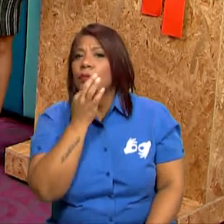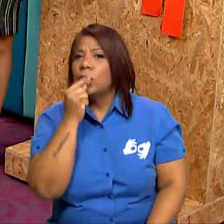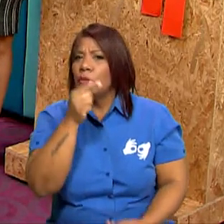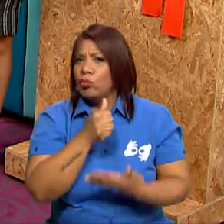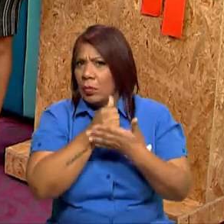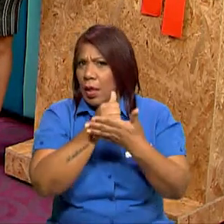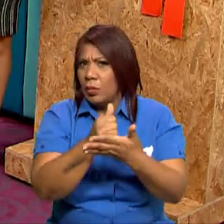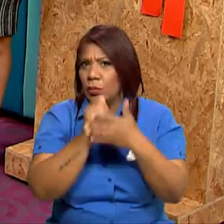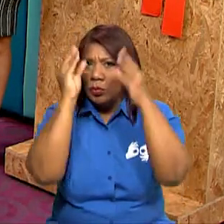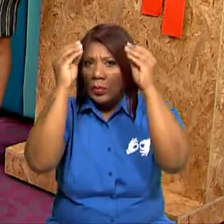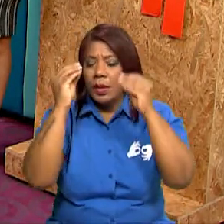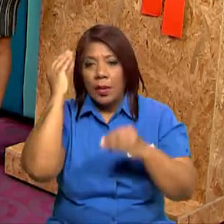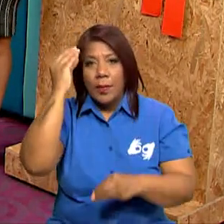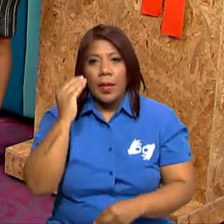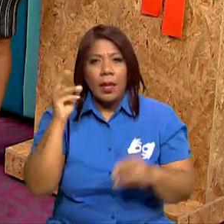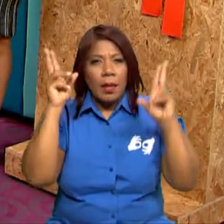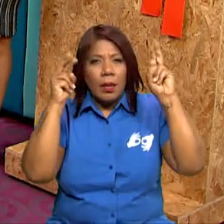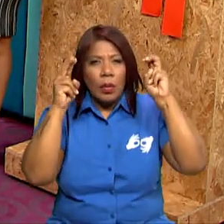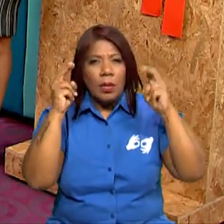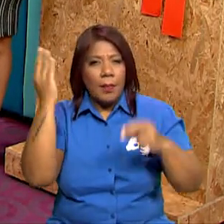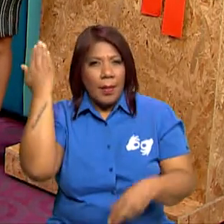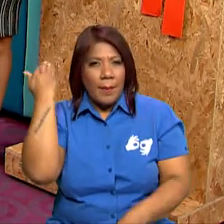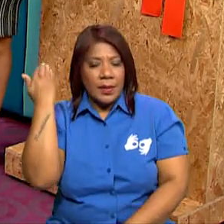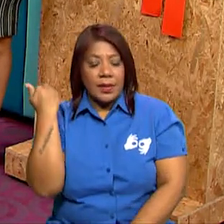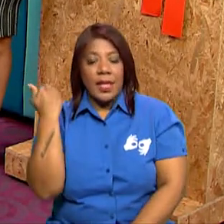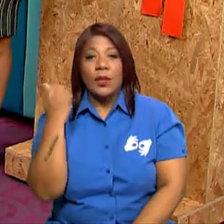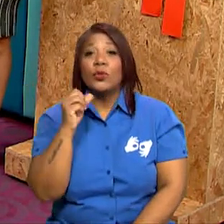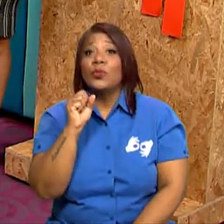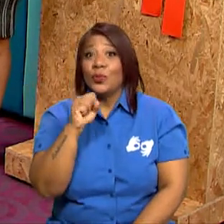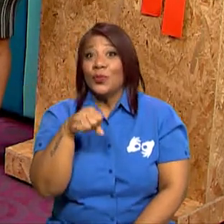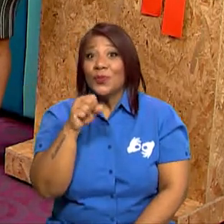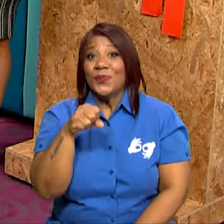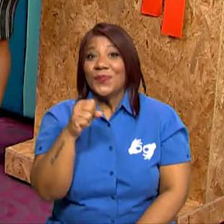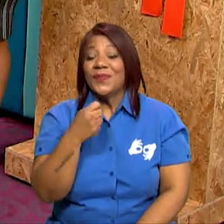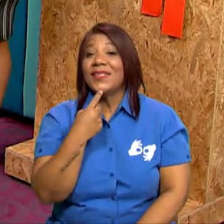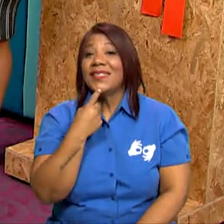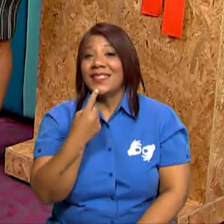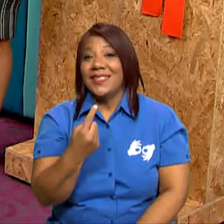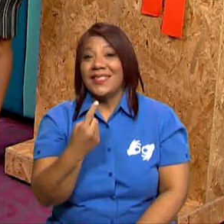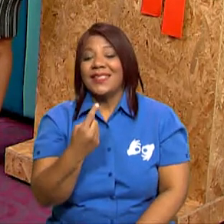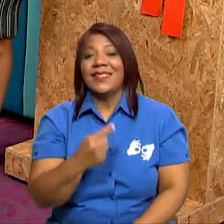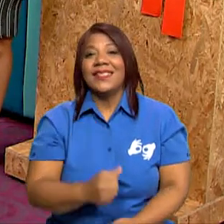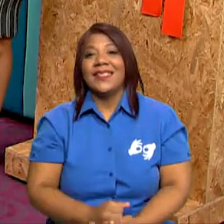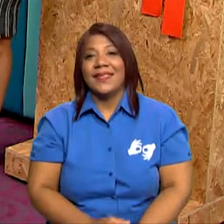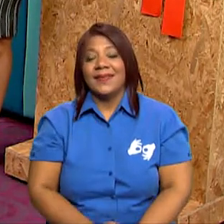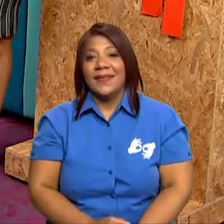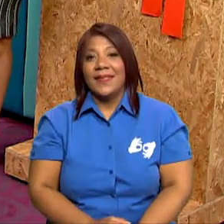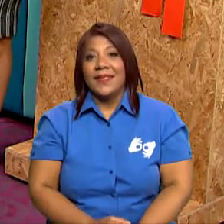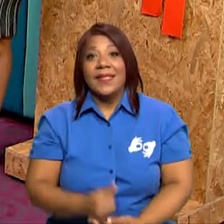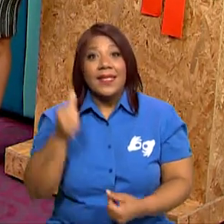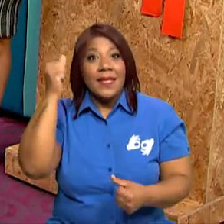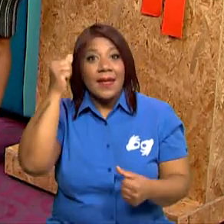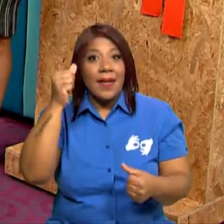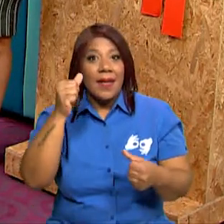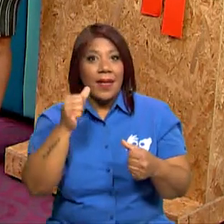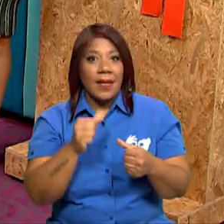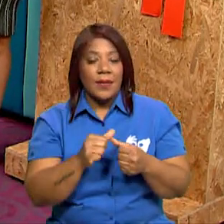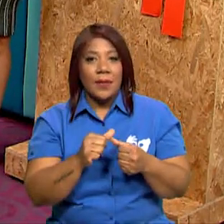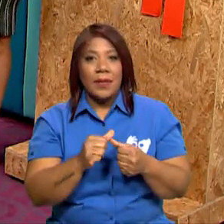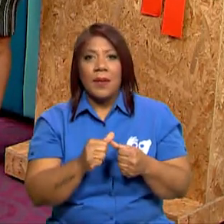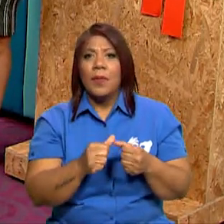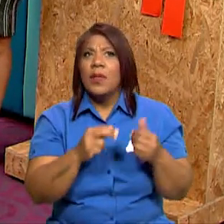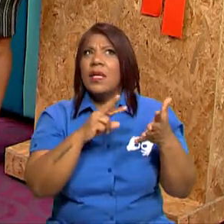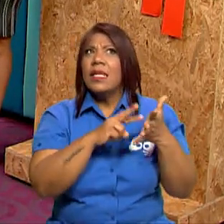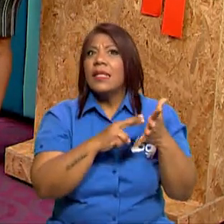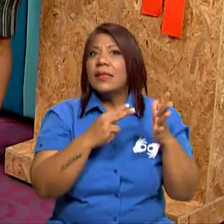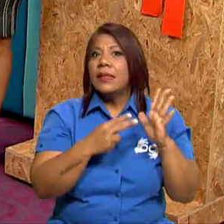esos temas que hemos dado en las clases anteriores, ¿te parece? ¡Claro! Muy bien, entonces, ¿qué te parece si recordamos primero qué es la razón?